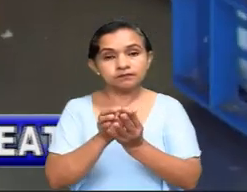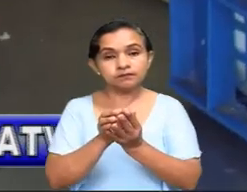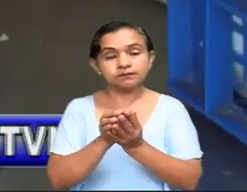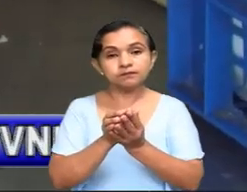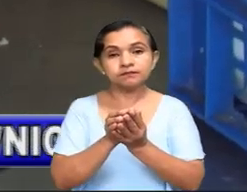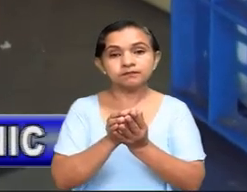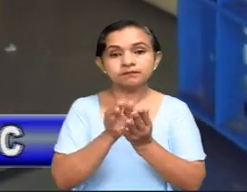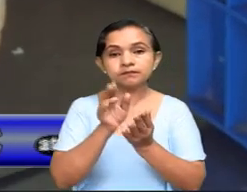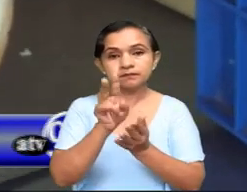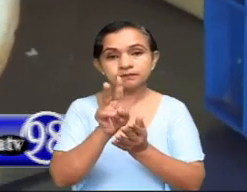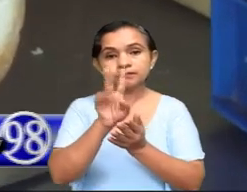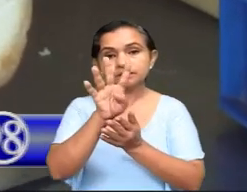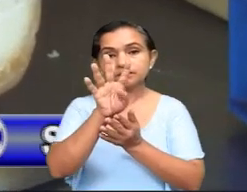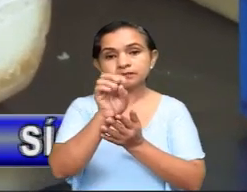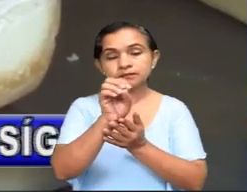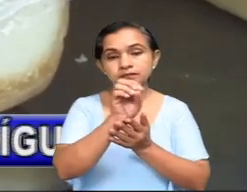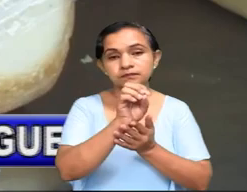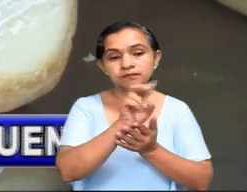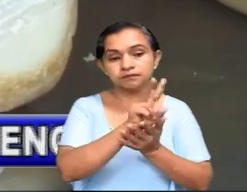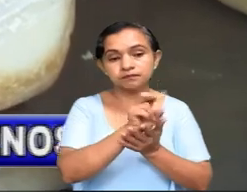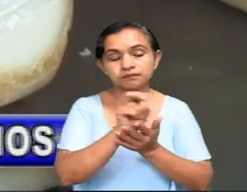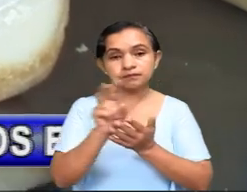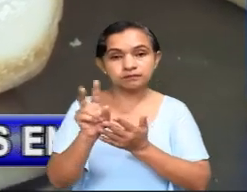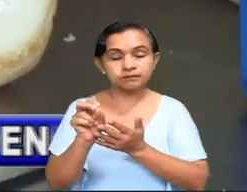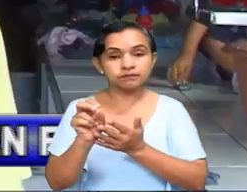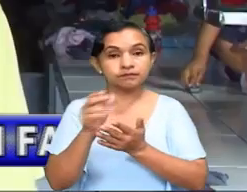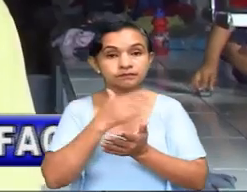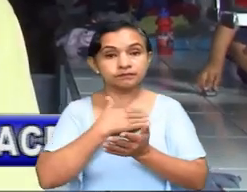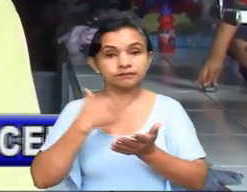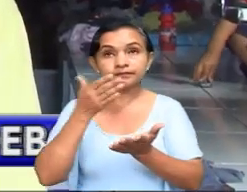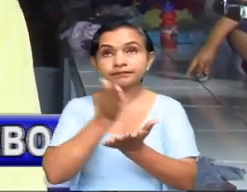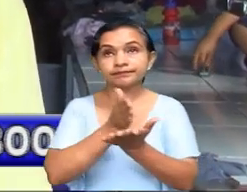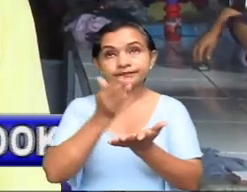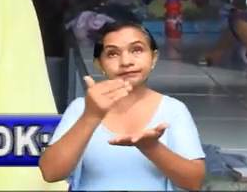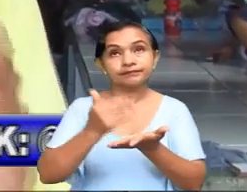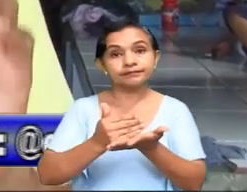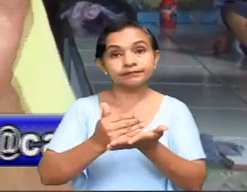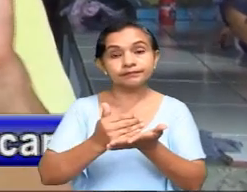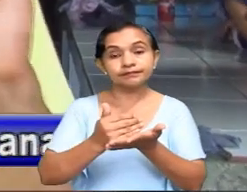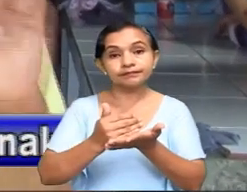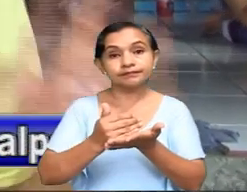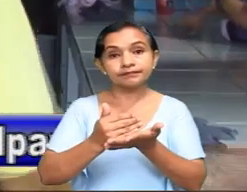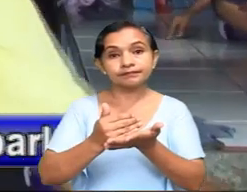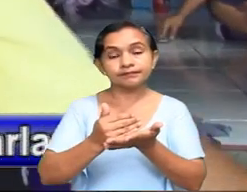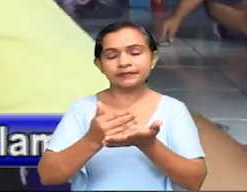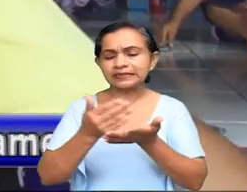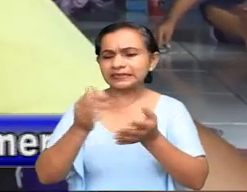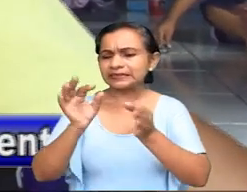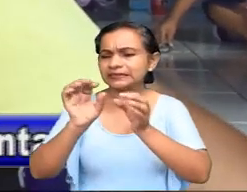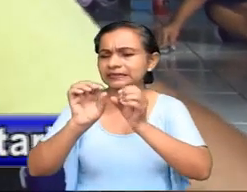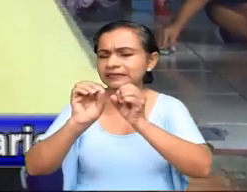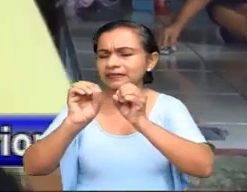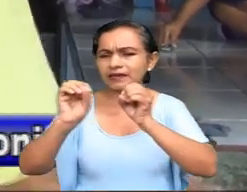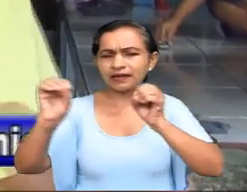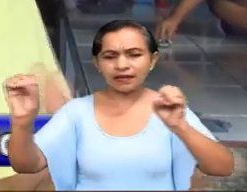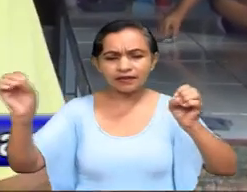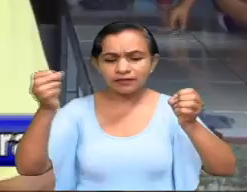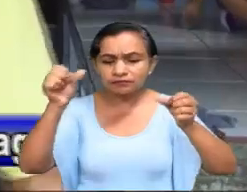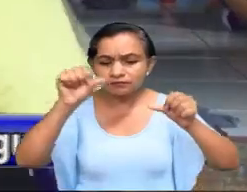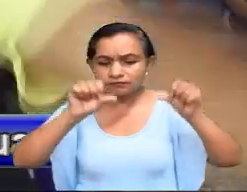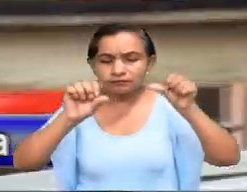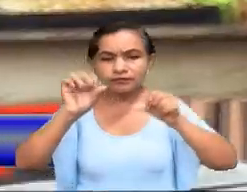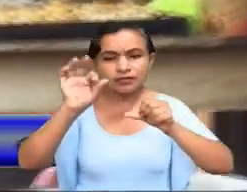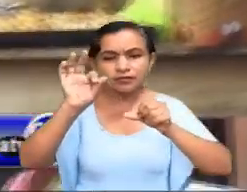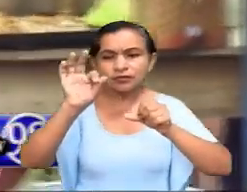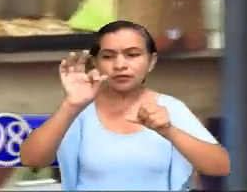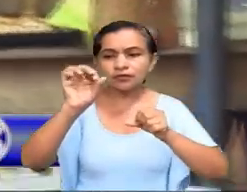par, 40 el par. Ese es el mejor queso. El campesino no usa nada de formalina en este producto porque con costo tienen para hacerlo